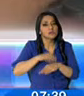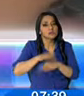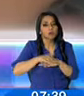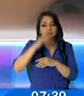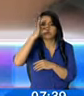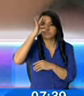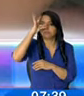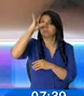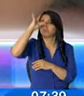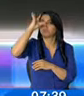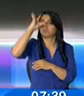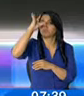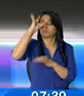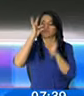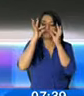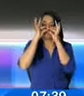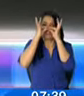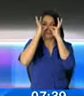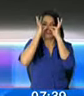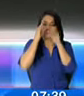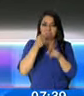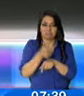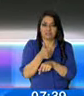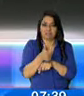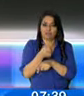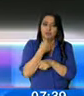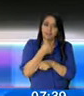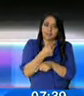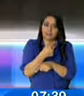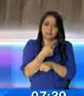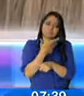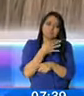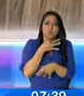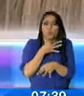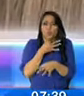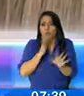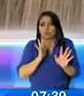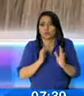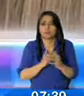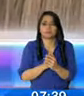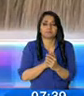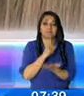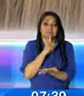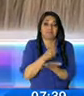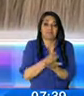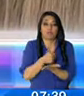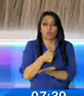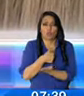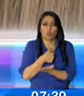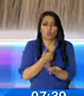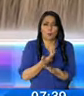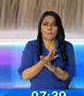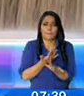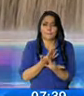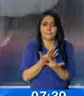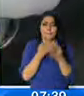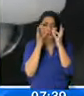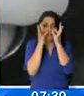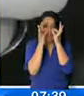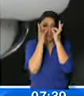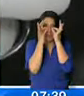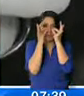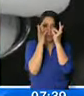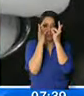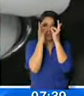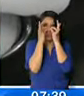rinoplastia con hilos que se realizó Según expresó por vanidad además que tenía un los hilos estaban como